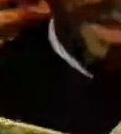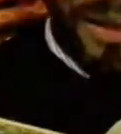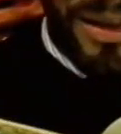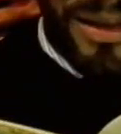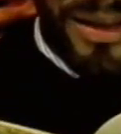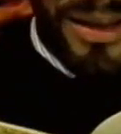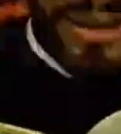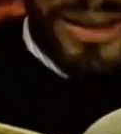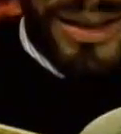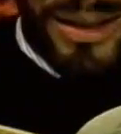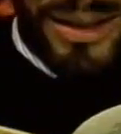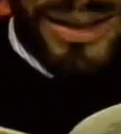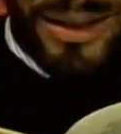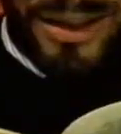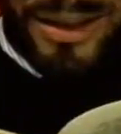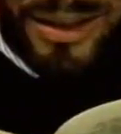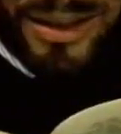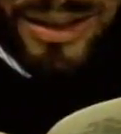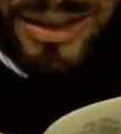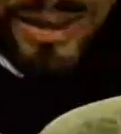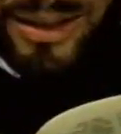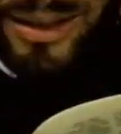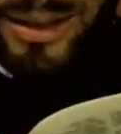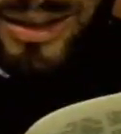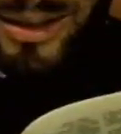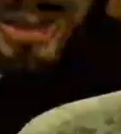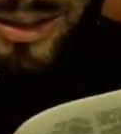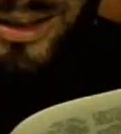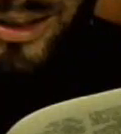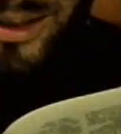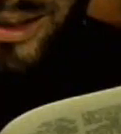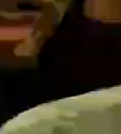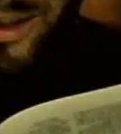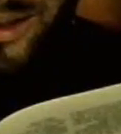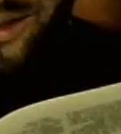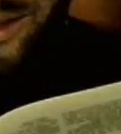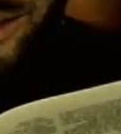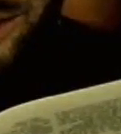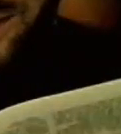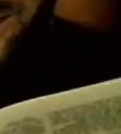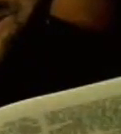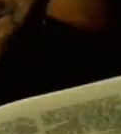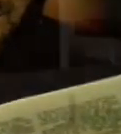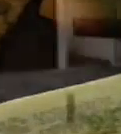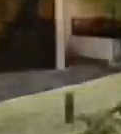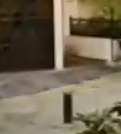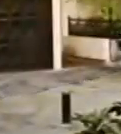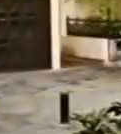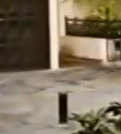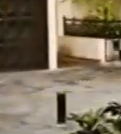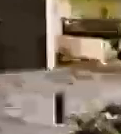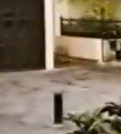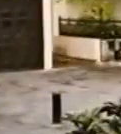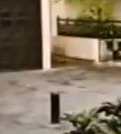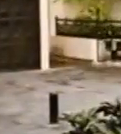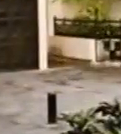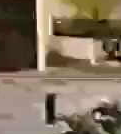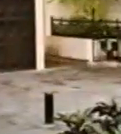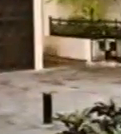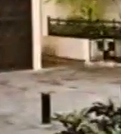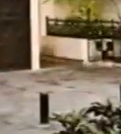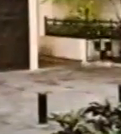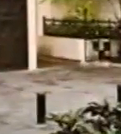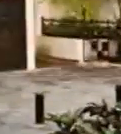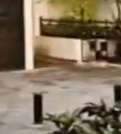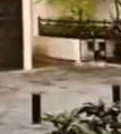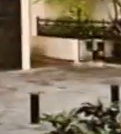Benicio Fuentes y Andrés Otero presentan la obra Otra vez Fausto durante la segunda temporada Teatro Muestras 2018, este lunes a